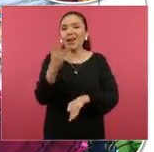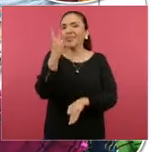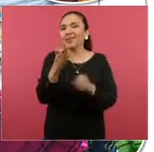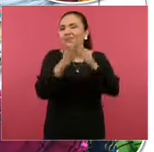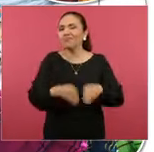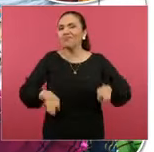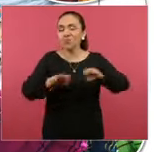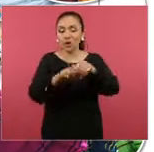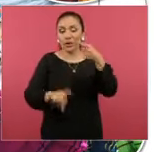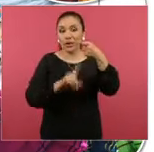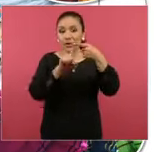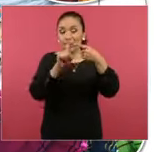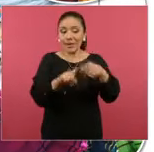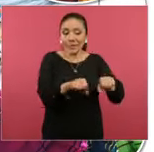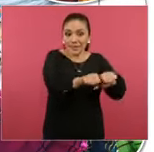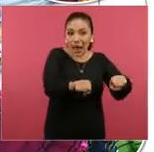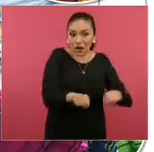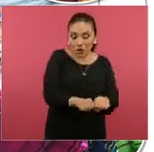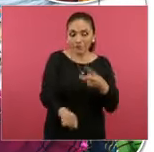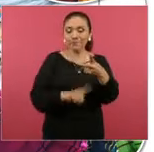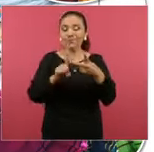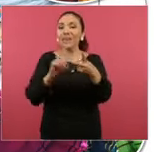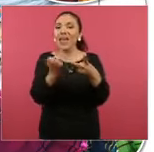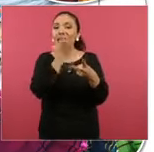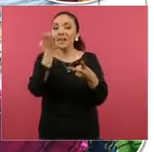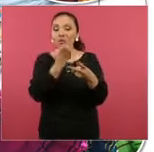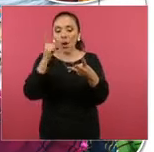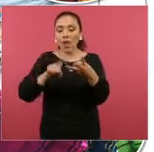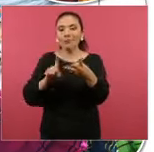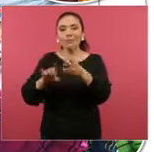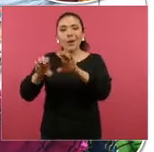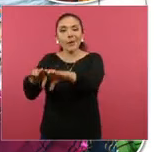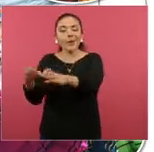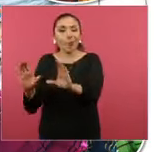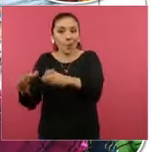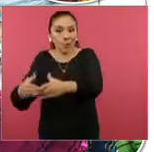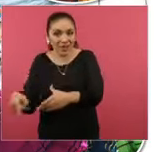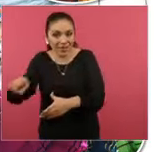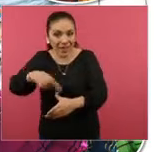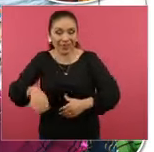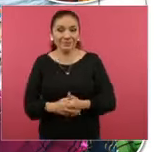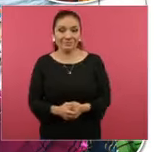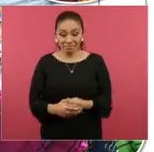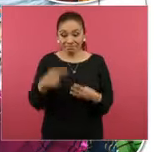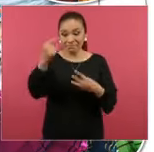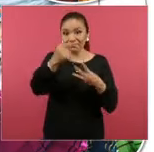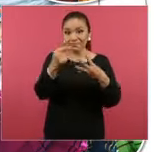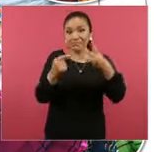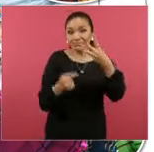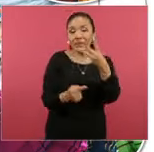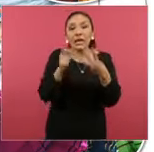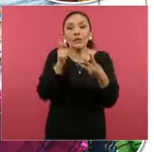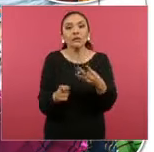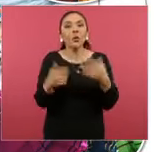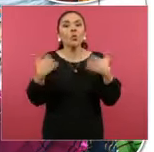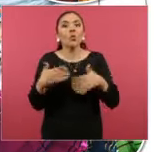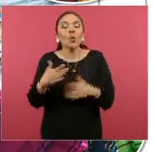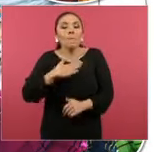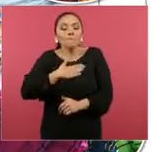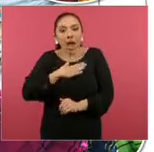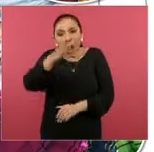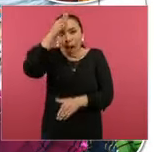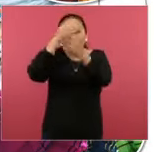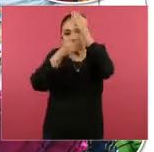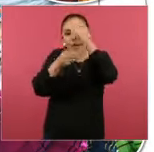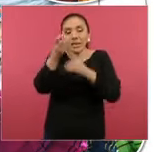principales: en el aula, en la escuela y la comunidad. El alumno tiene que reconocer que estas 3 instancias son parte de su aprendizaje y